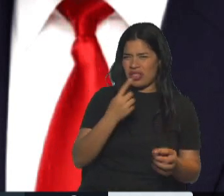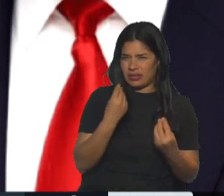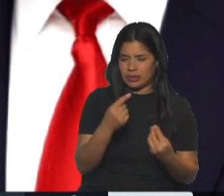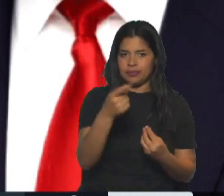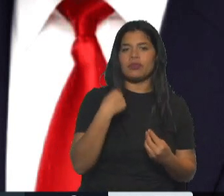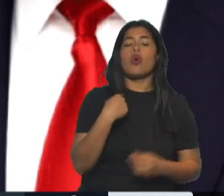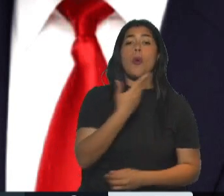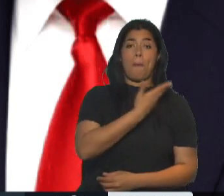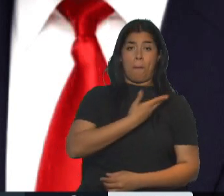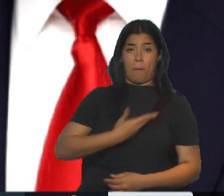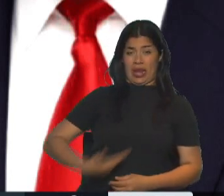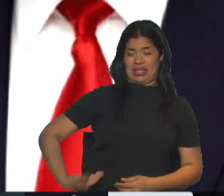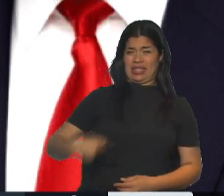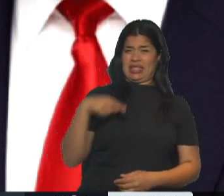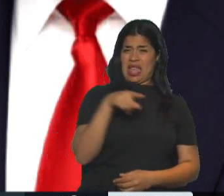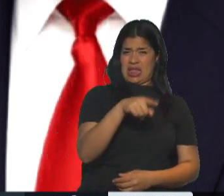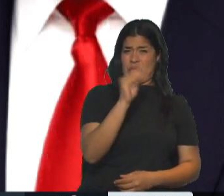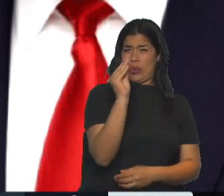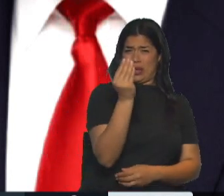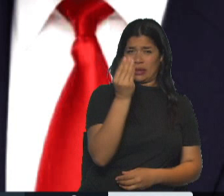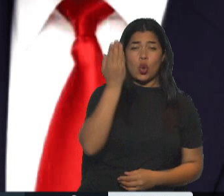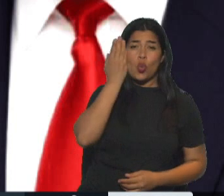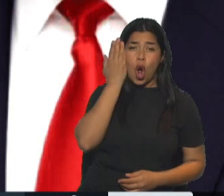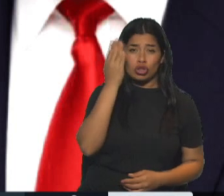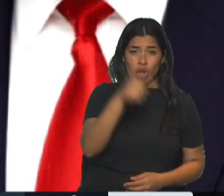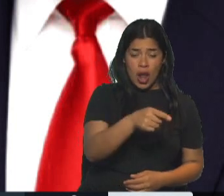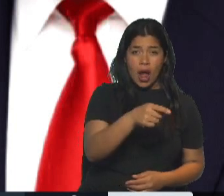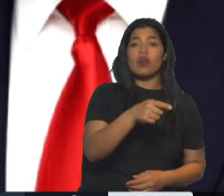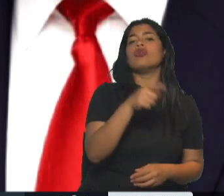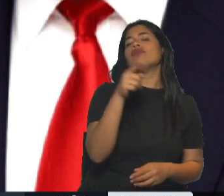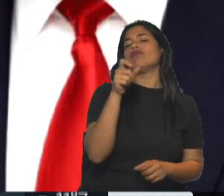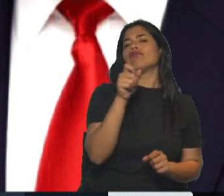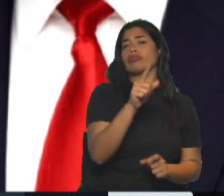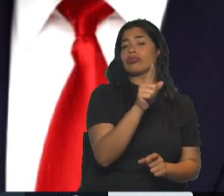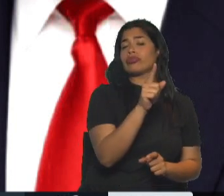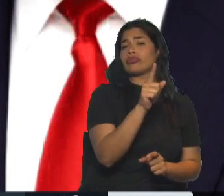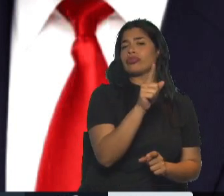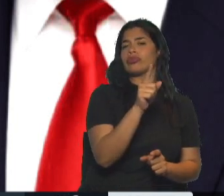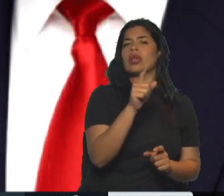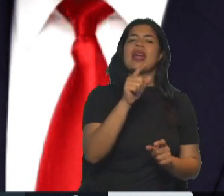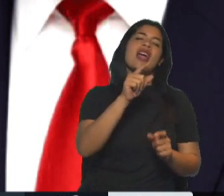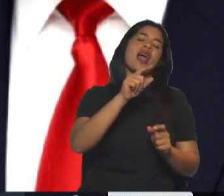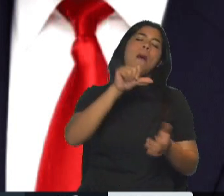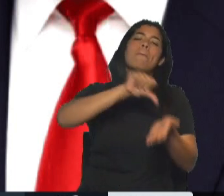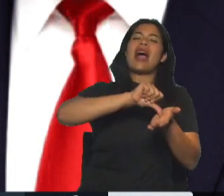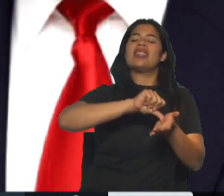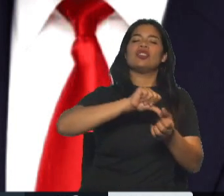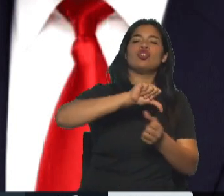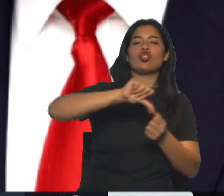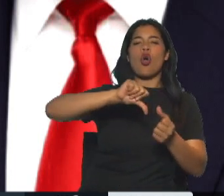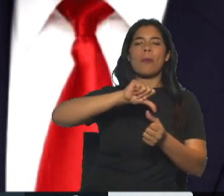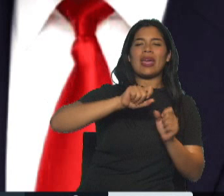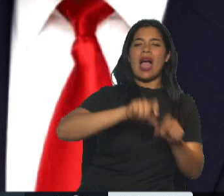presidente Jair Bolsonaro de Brasil, el Trump tropical, como se le llama cariñosamente, ha hecho un